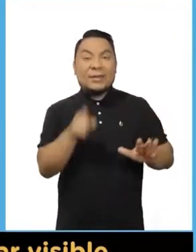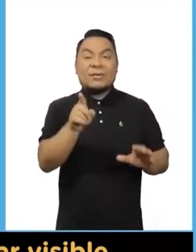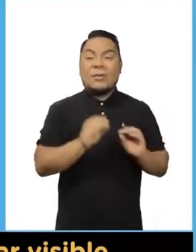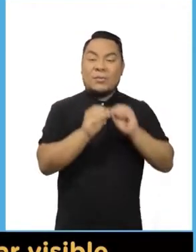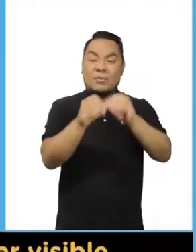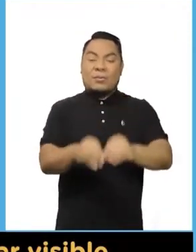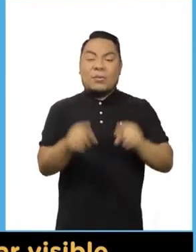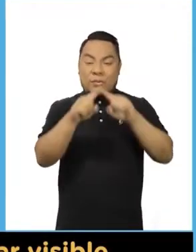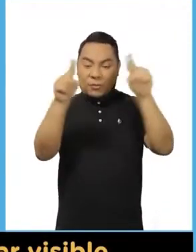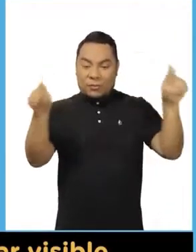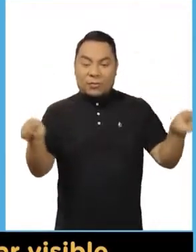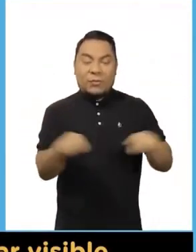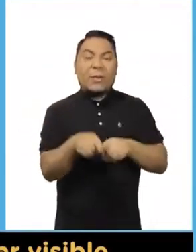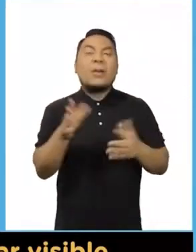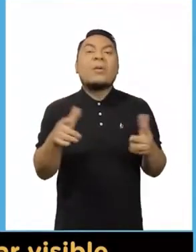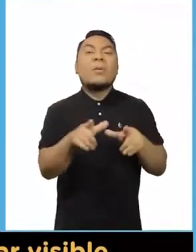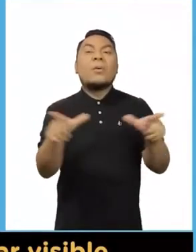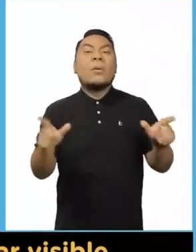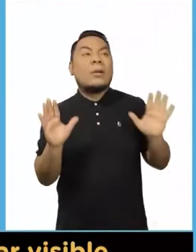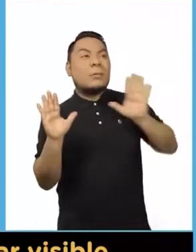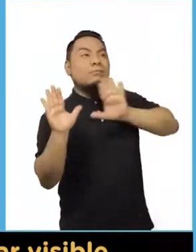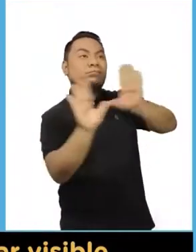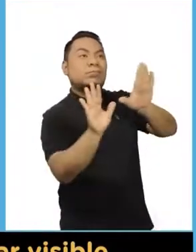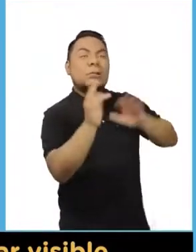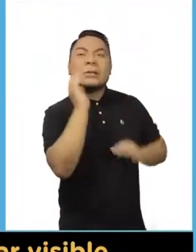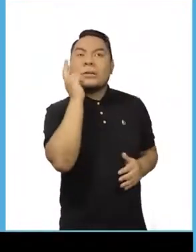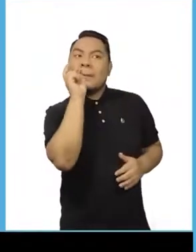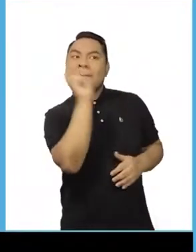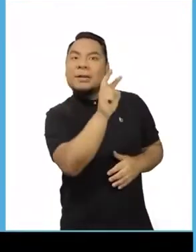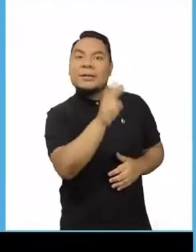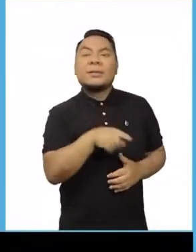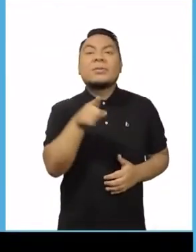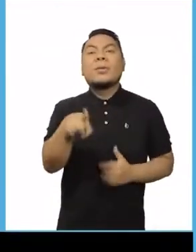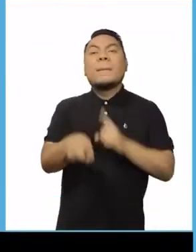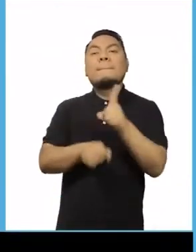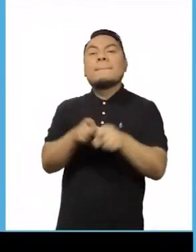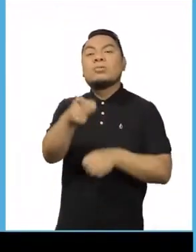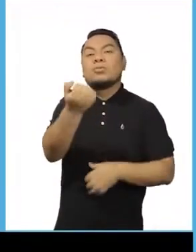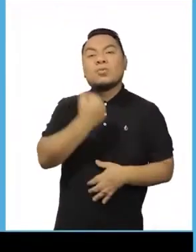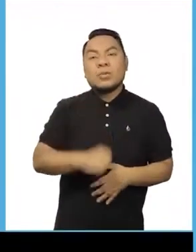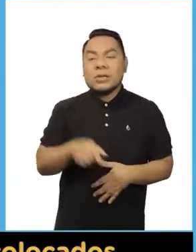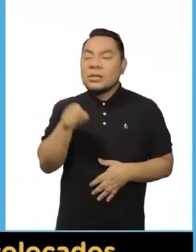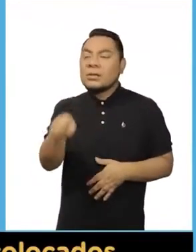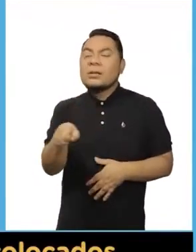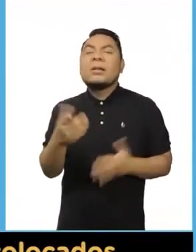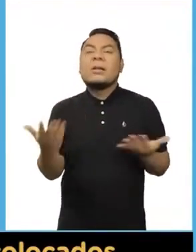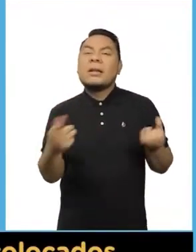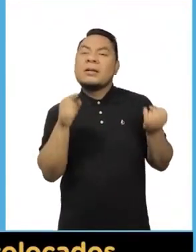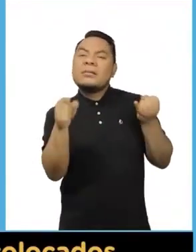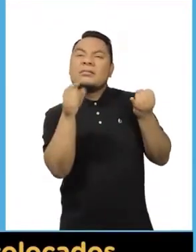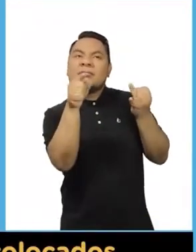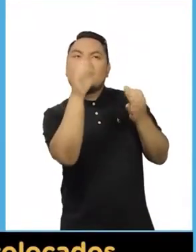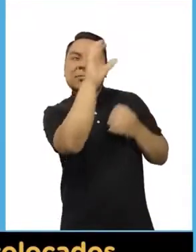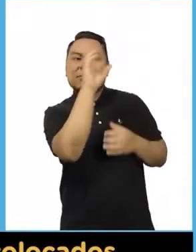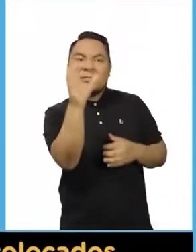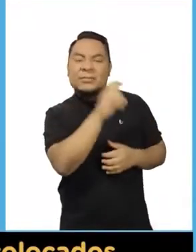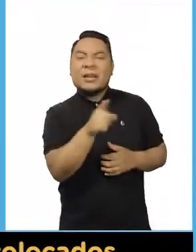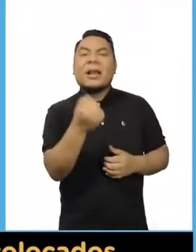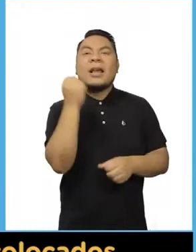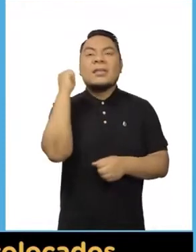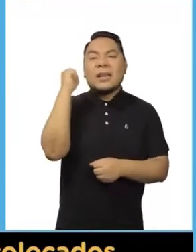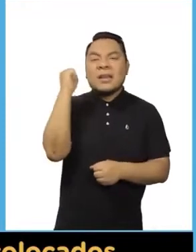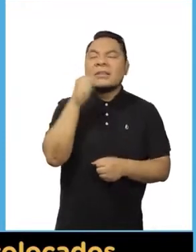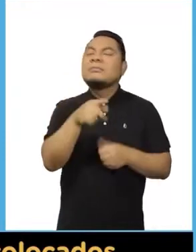Finalmente, coloquen el mural en un lugar visible y pregúntale a tu hija o hijo por cada uno de